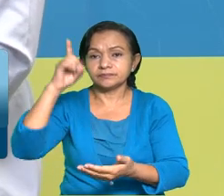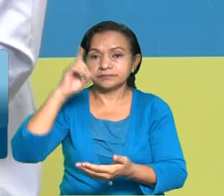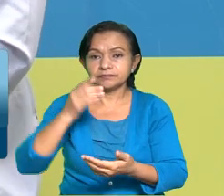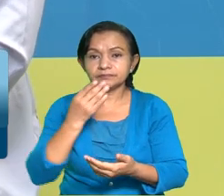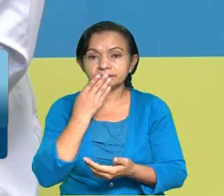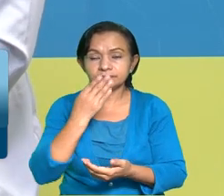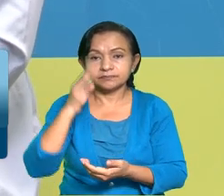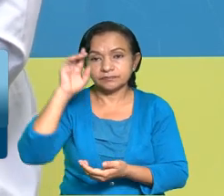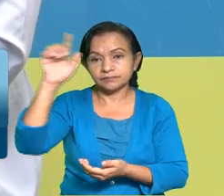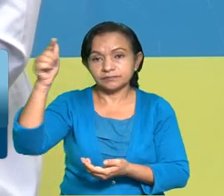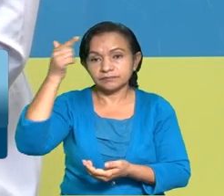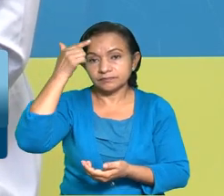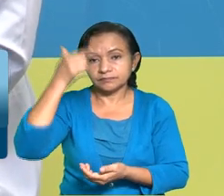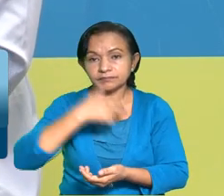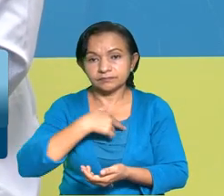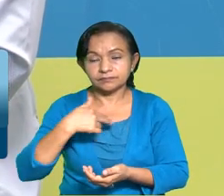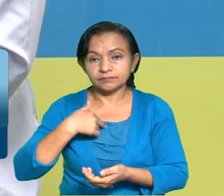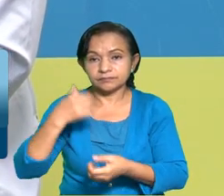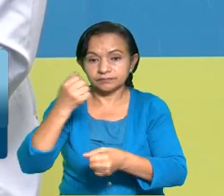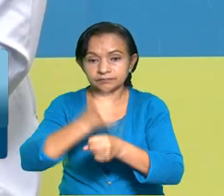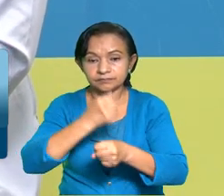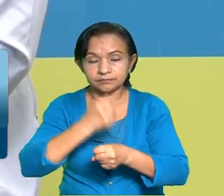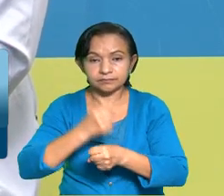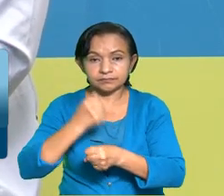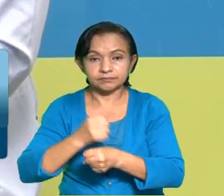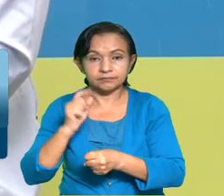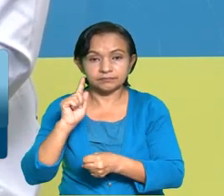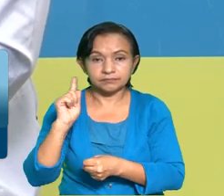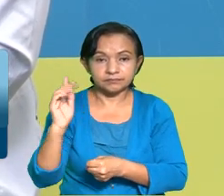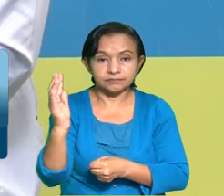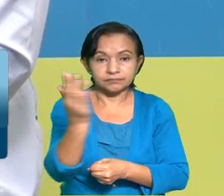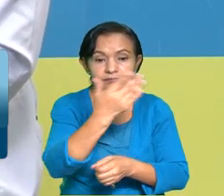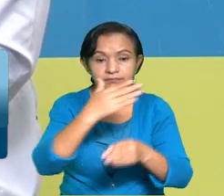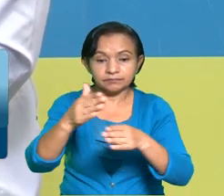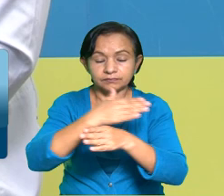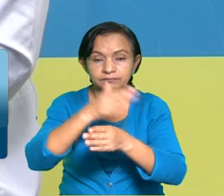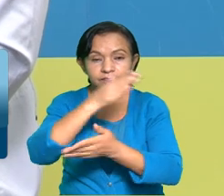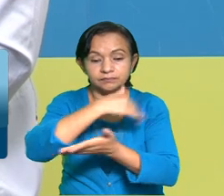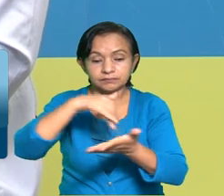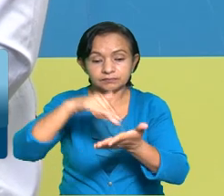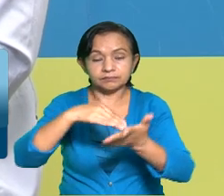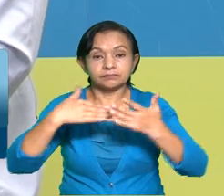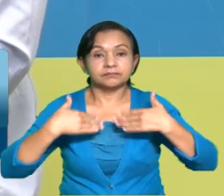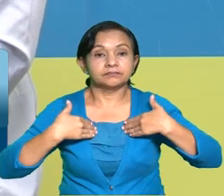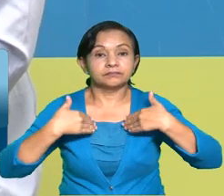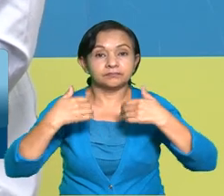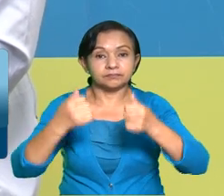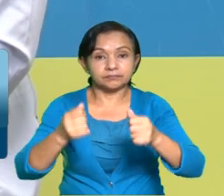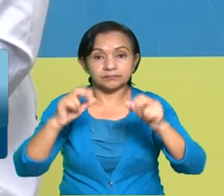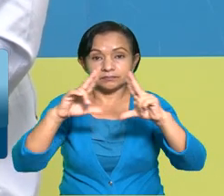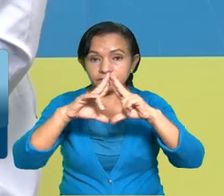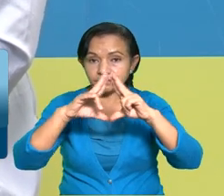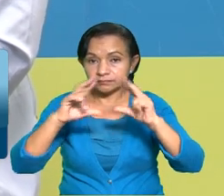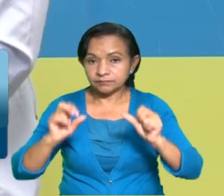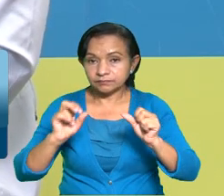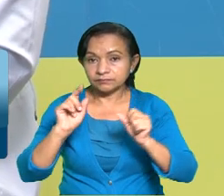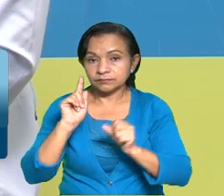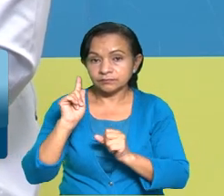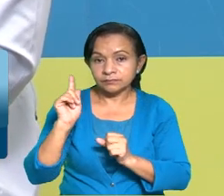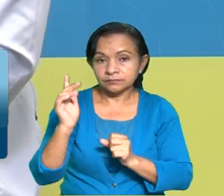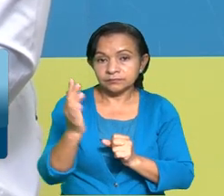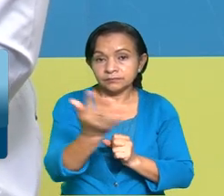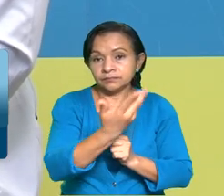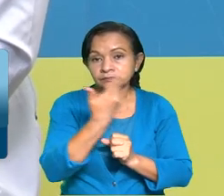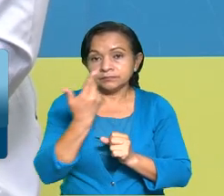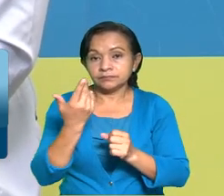buen gobierno, pues se ha venido implementando en todas las unidades de salud pública. Y veo pues en todos los hospitales, en la